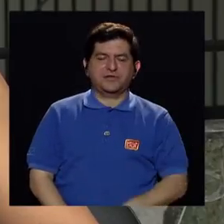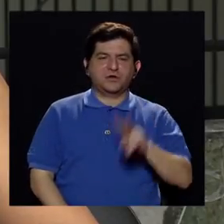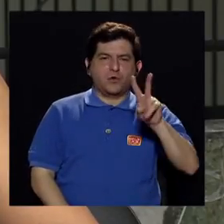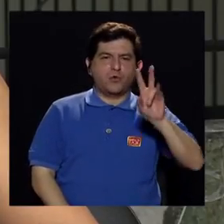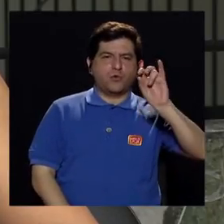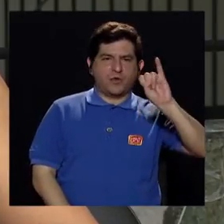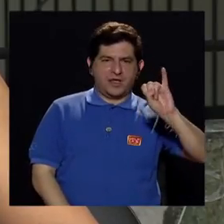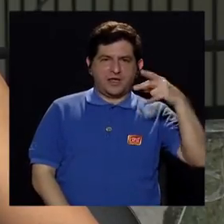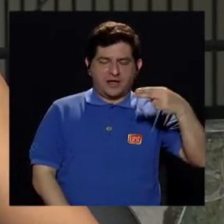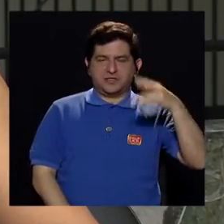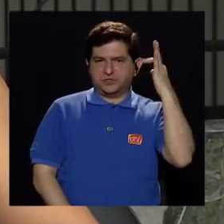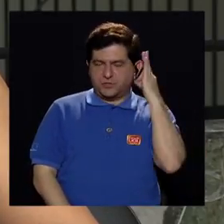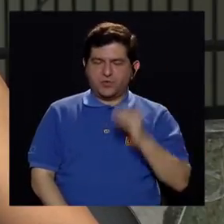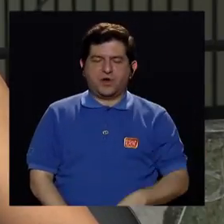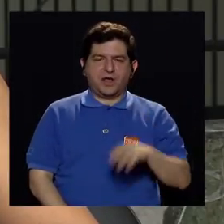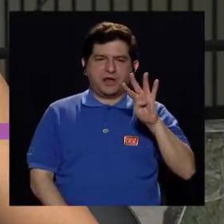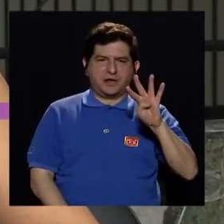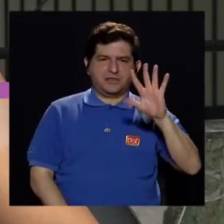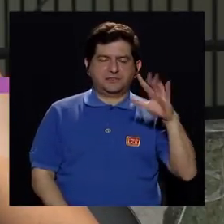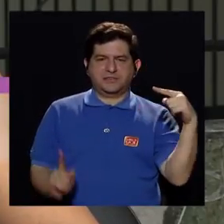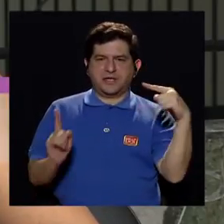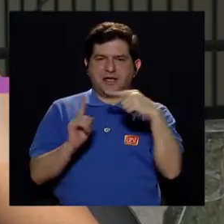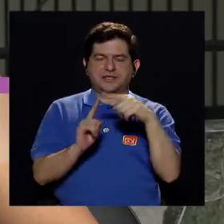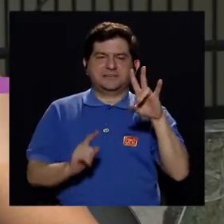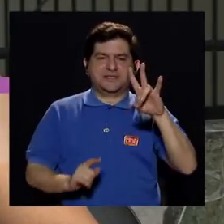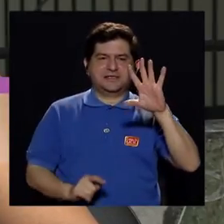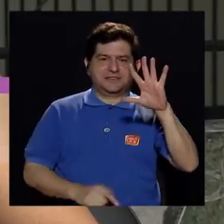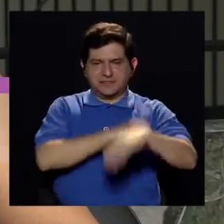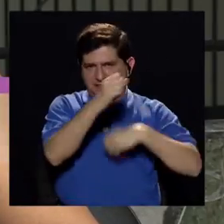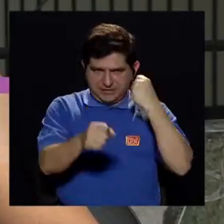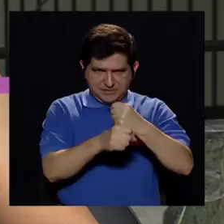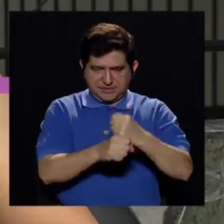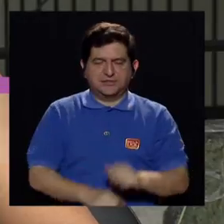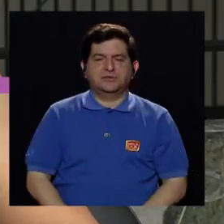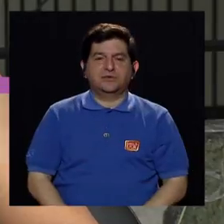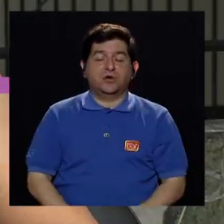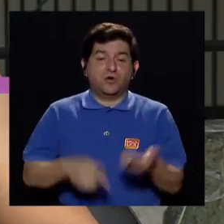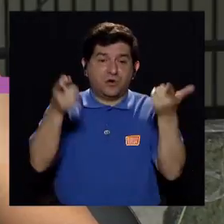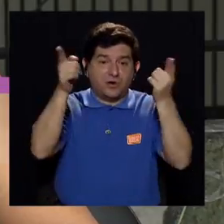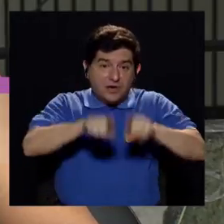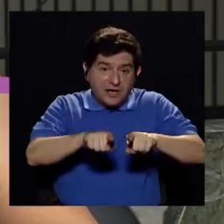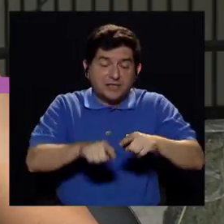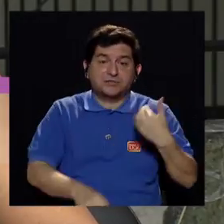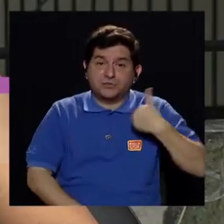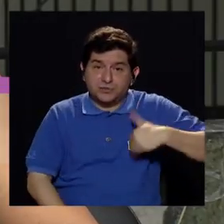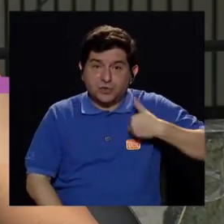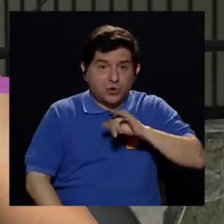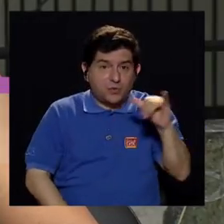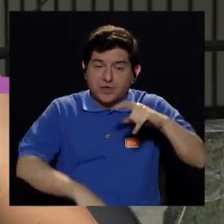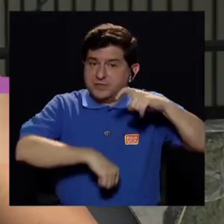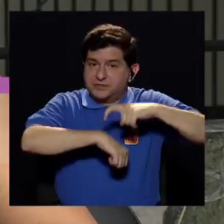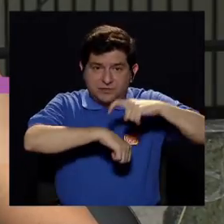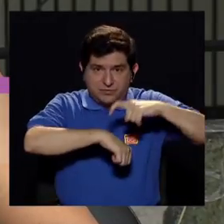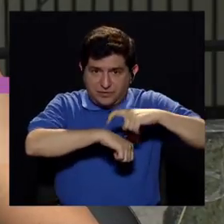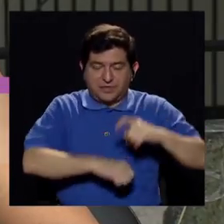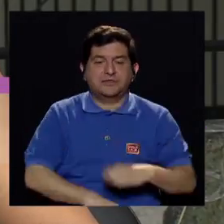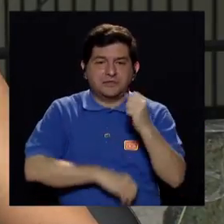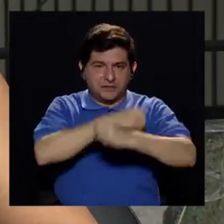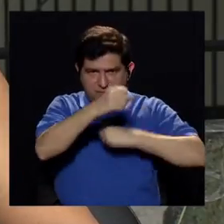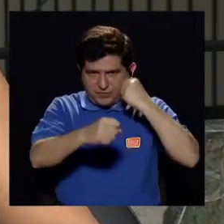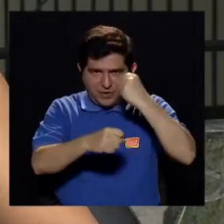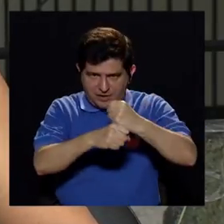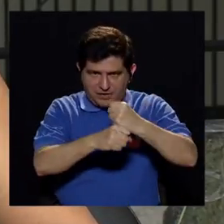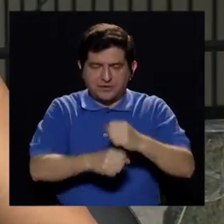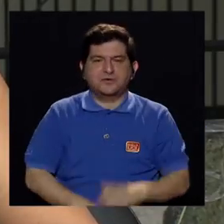en mujeres entre los 45 y más de 75 años. La cantidad de casos en hombres en ese mismo rango de edad es